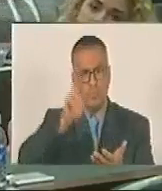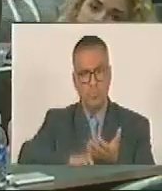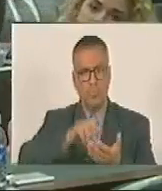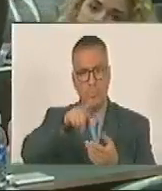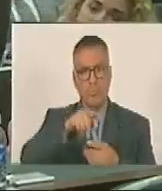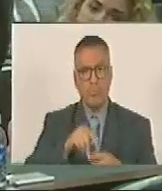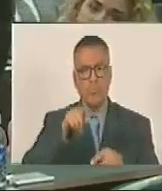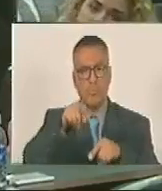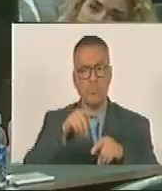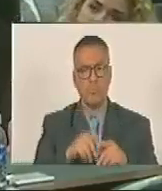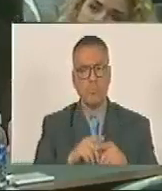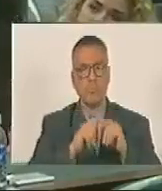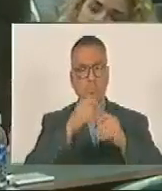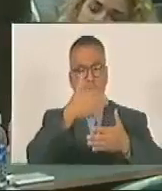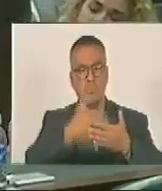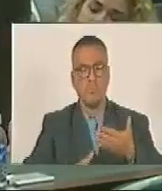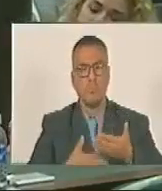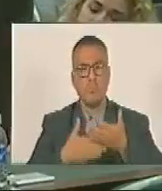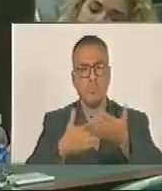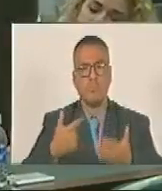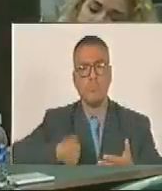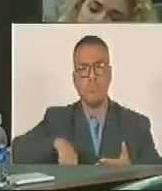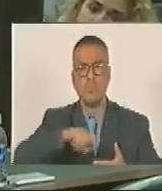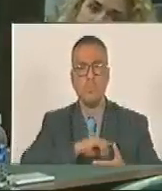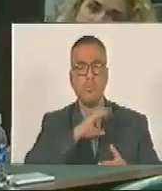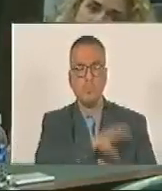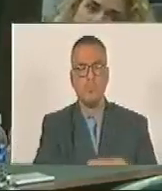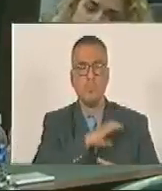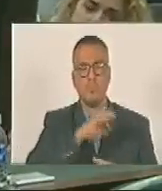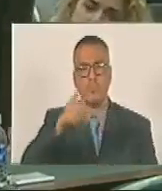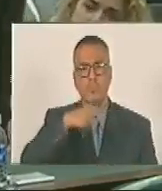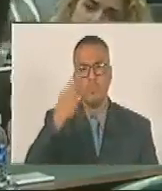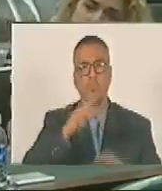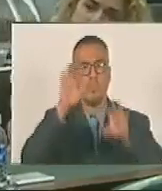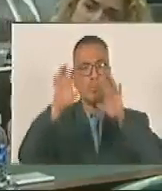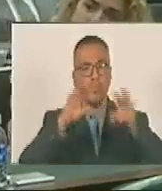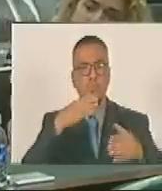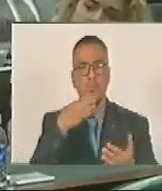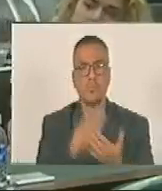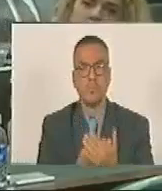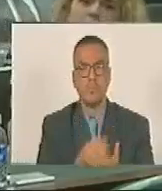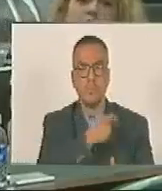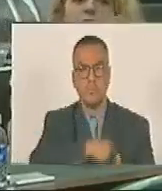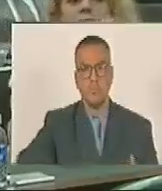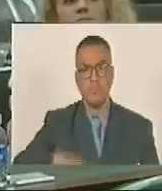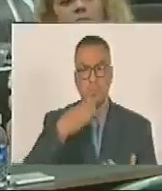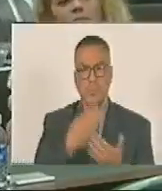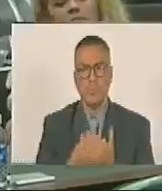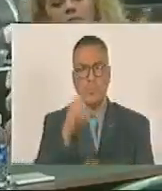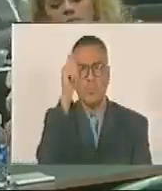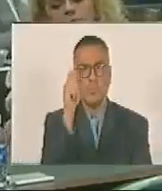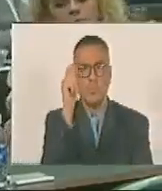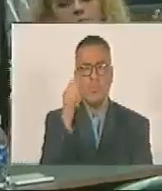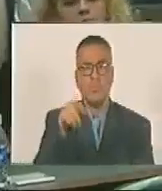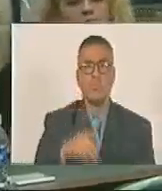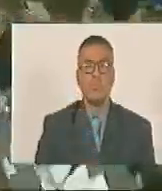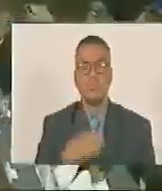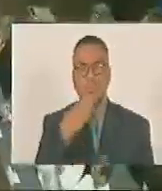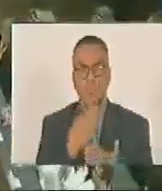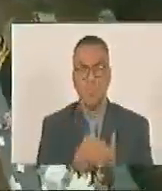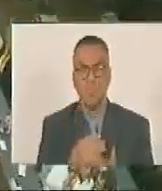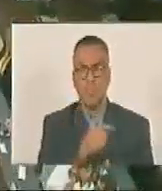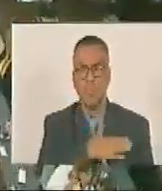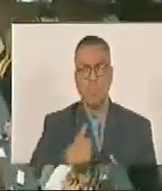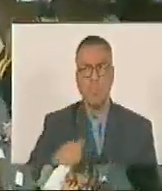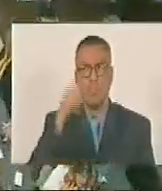aprobación de esta propuesta que traemos desde la Comisión de Política Exterior. Muchas gracias, presidente. Muchas gracias, diputado. Muchas gracias, querido